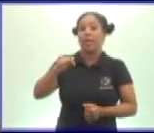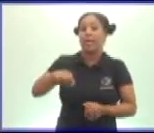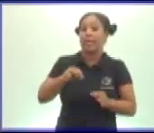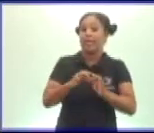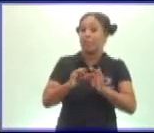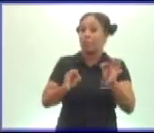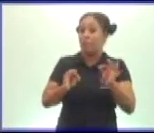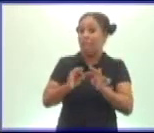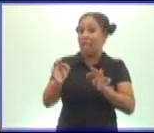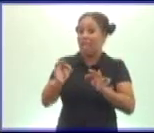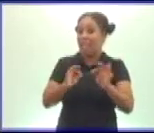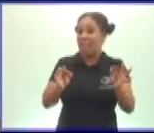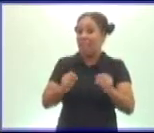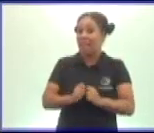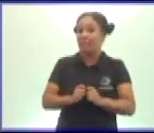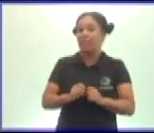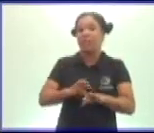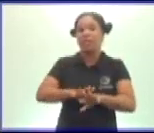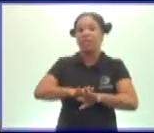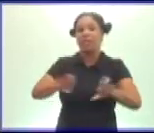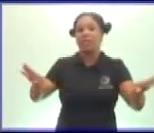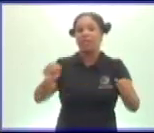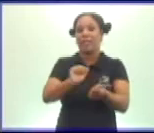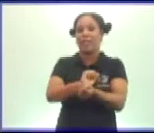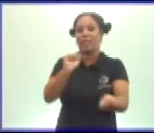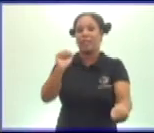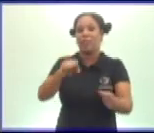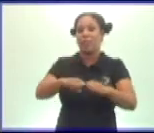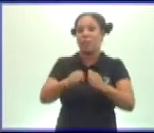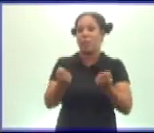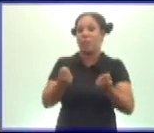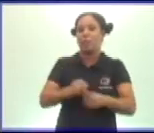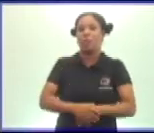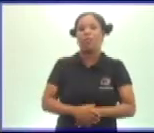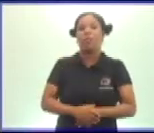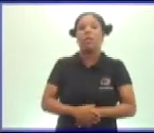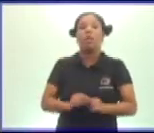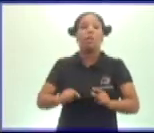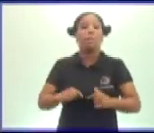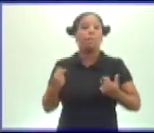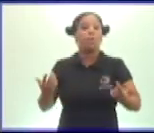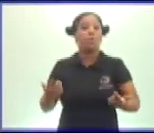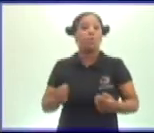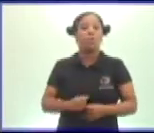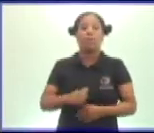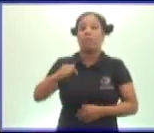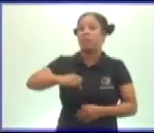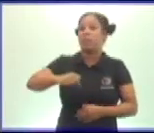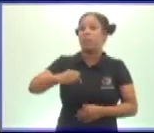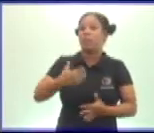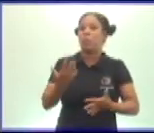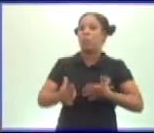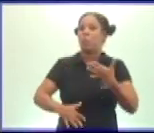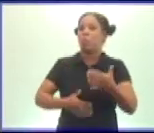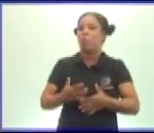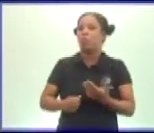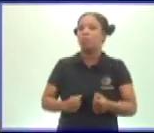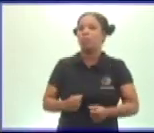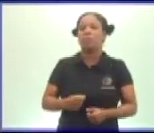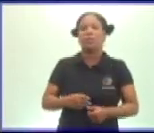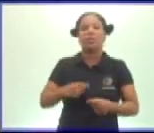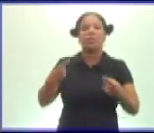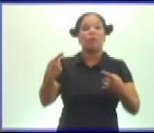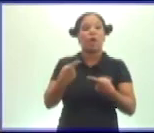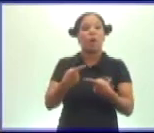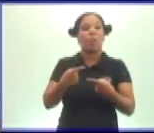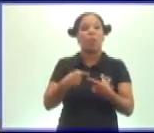que liberarlos, romperlos. Por tanto, esto es un proceso que se va a oponer